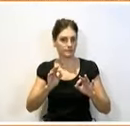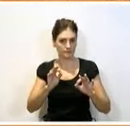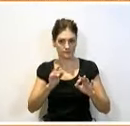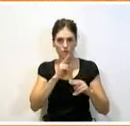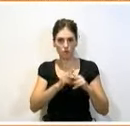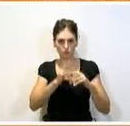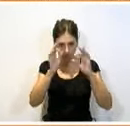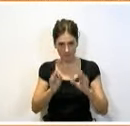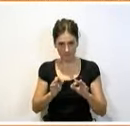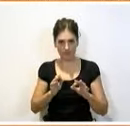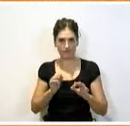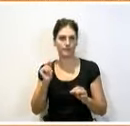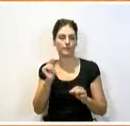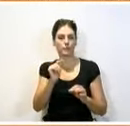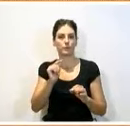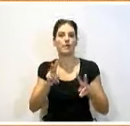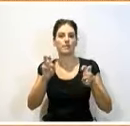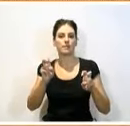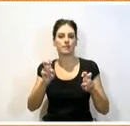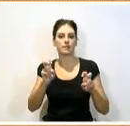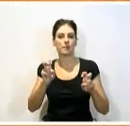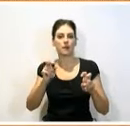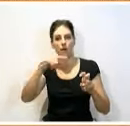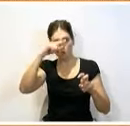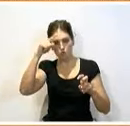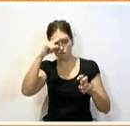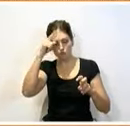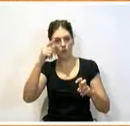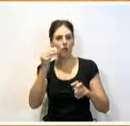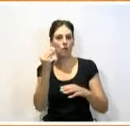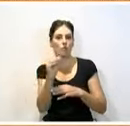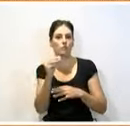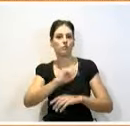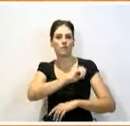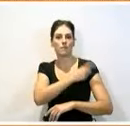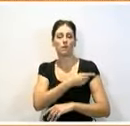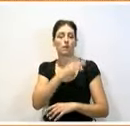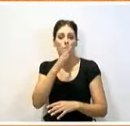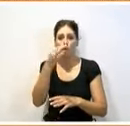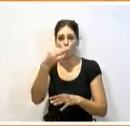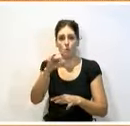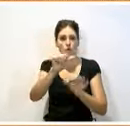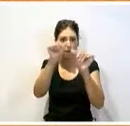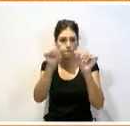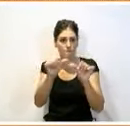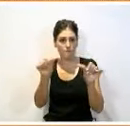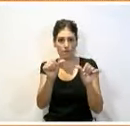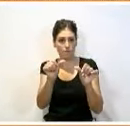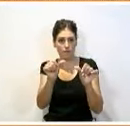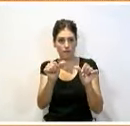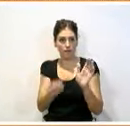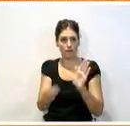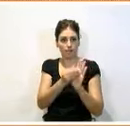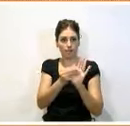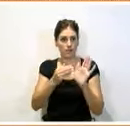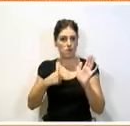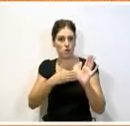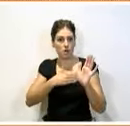de la interpelación, hace referencia a cultura, juventud, deporte, porque era la única manera de encuadrar el aspecto al que